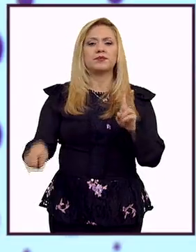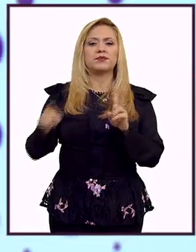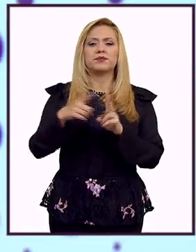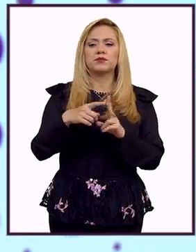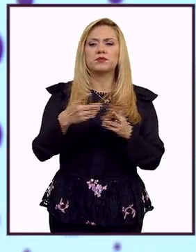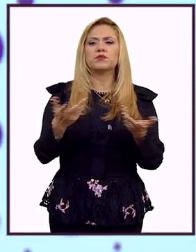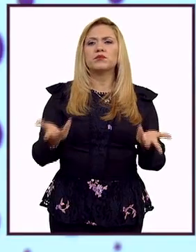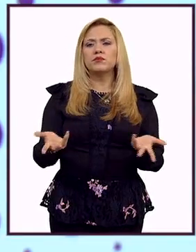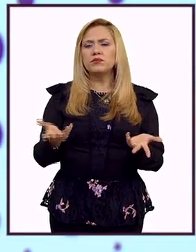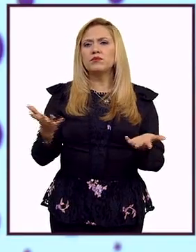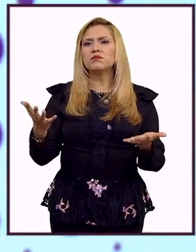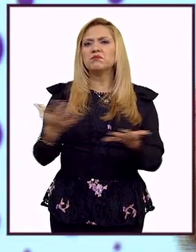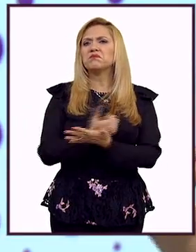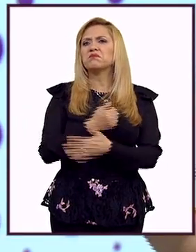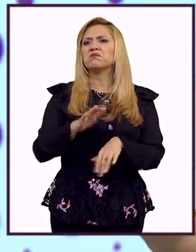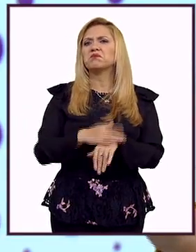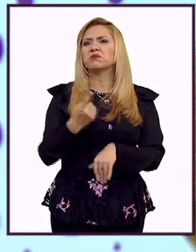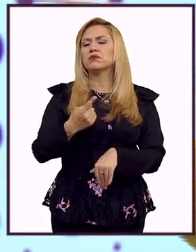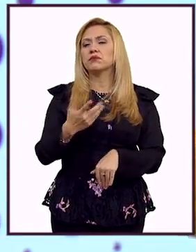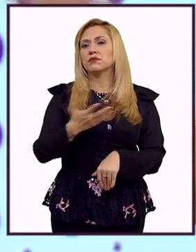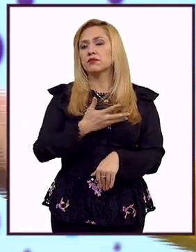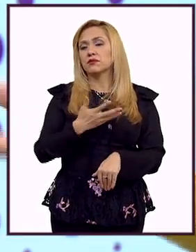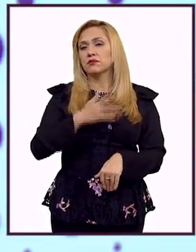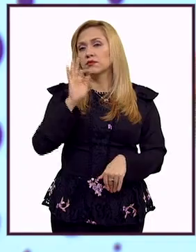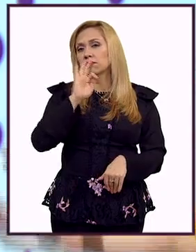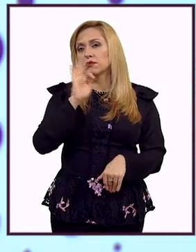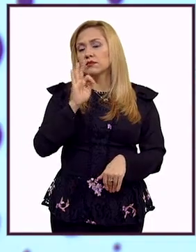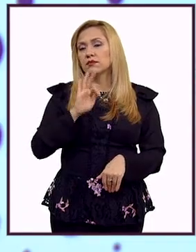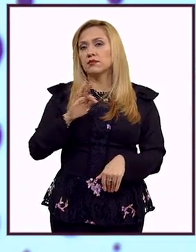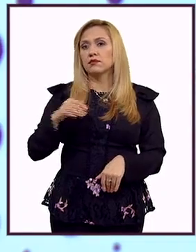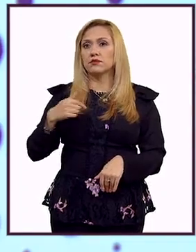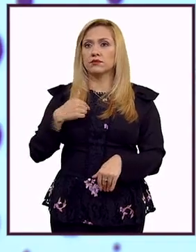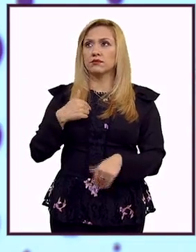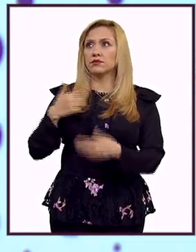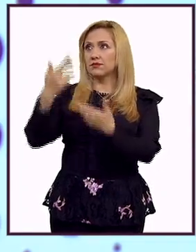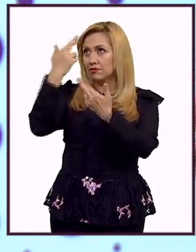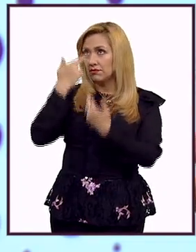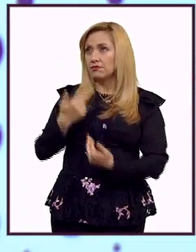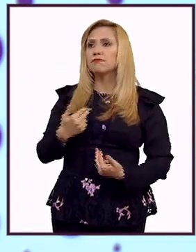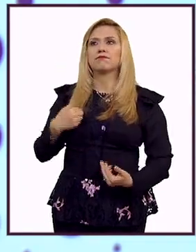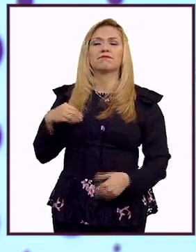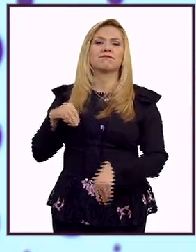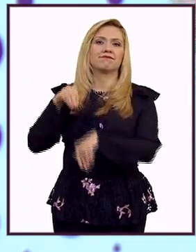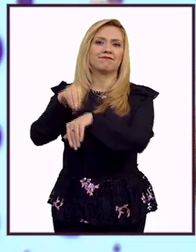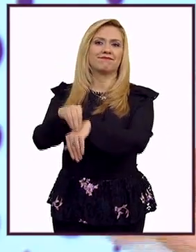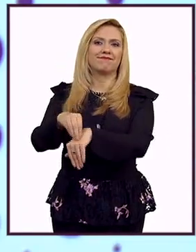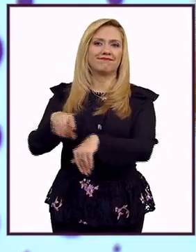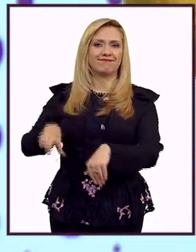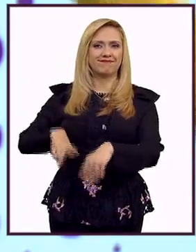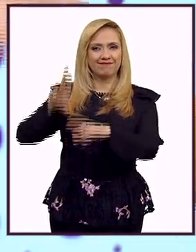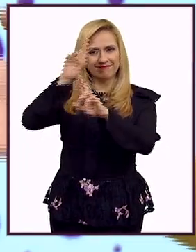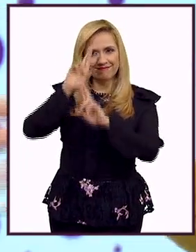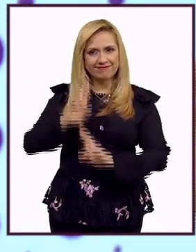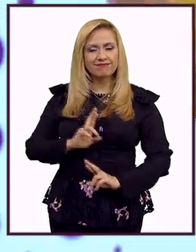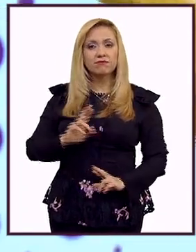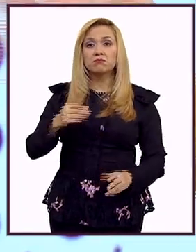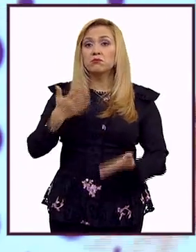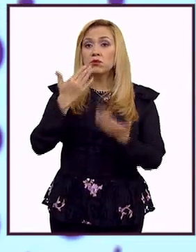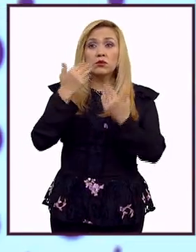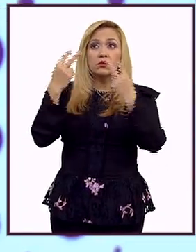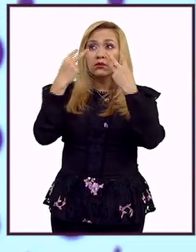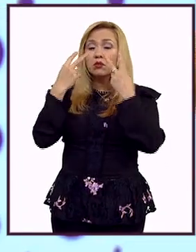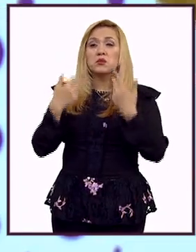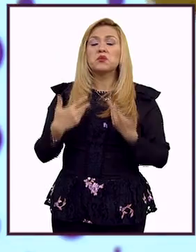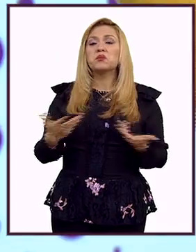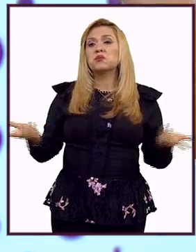la principal ganancia? Porque solo cuando te denuncian eres sujeto de política pública. Cuando eres invisible, pues no, cuentas como mujer o